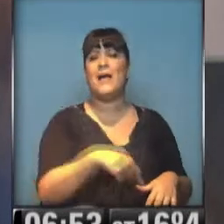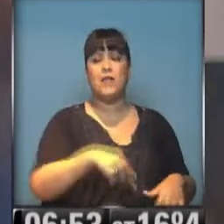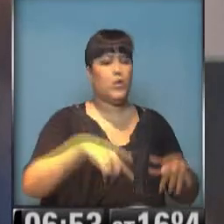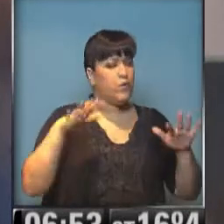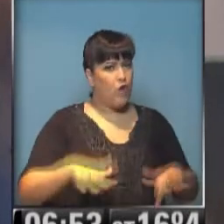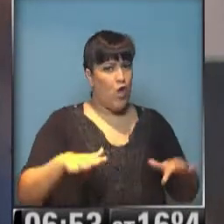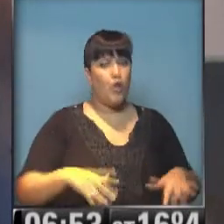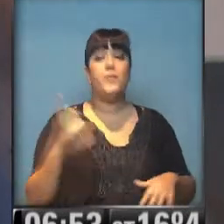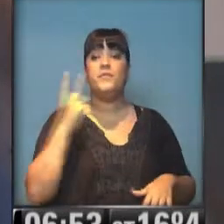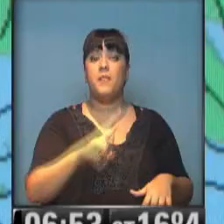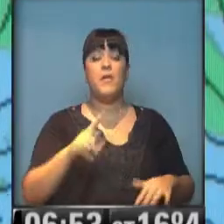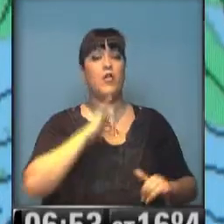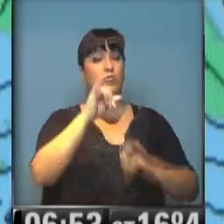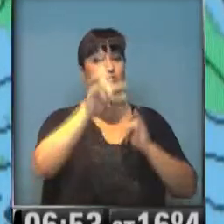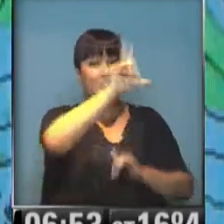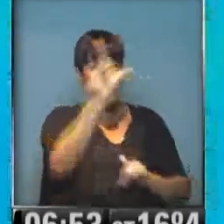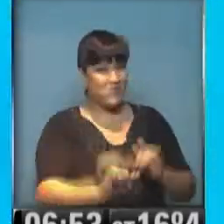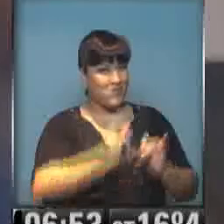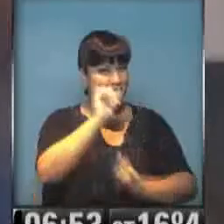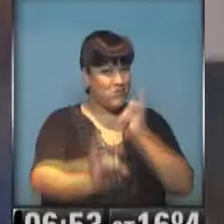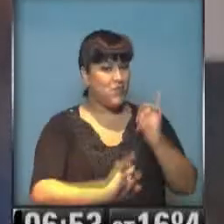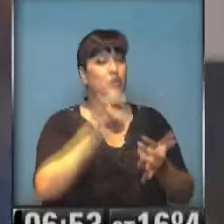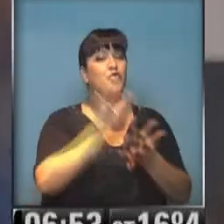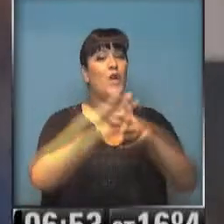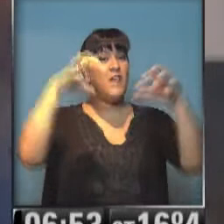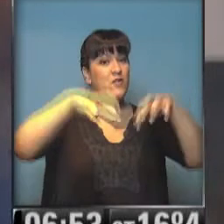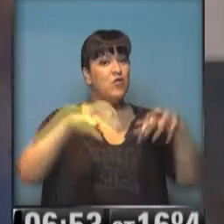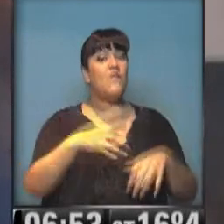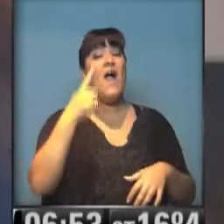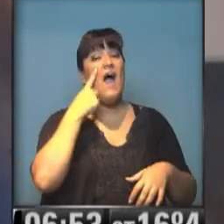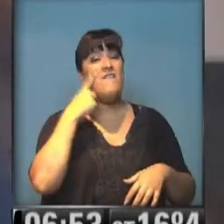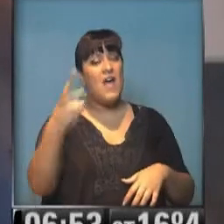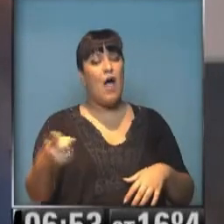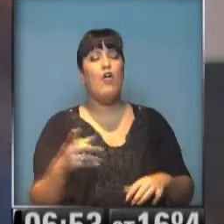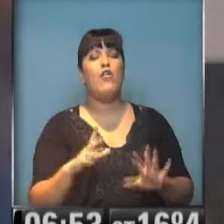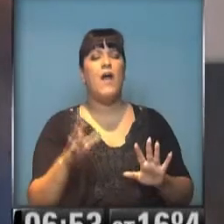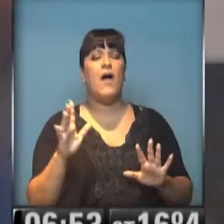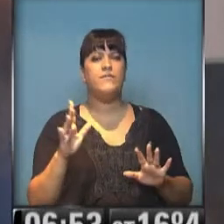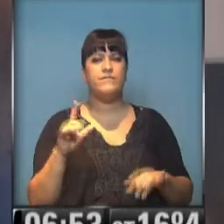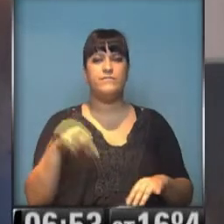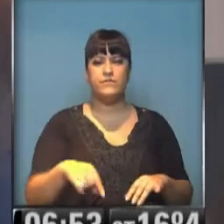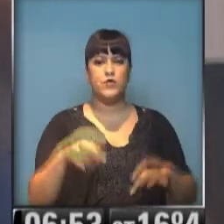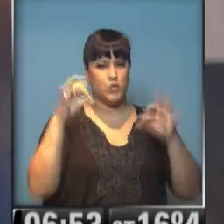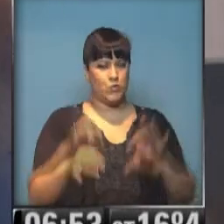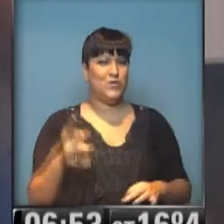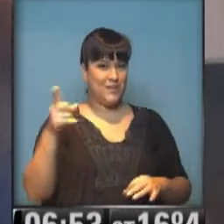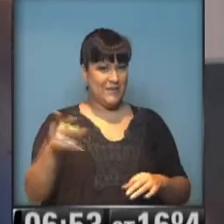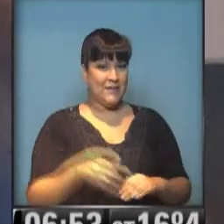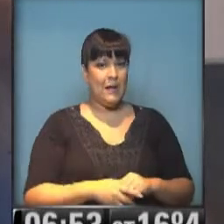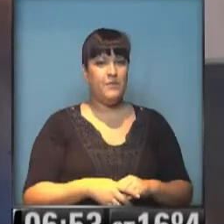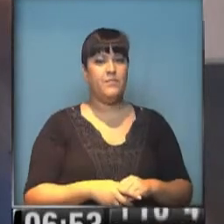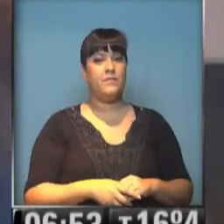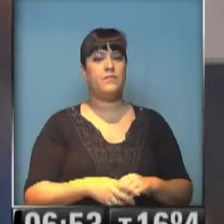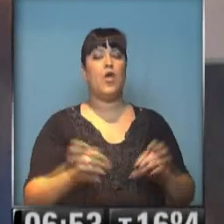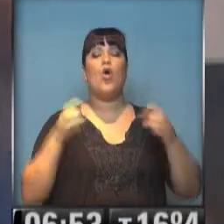Y después de haber recorrido estos mapas de lluvias, vamos a ver si podemos ver justamente, aquí está, cómo está